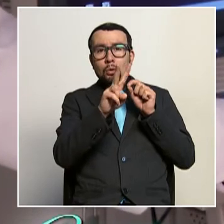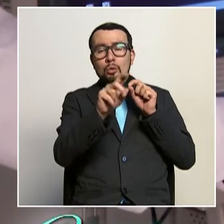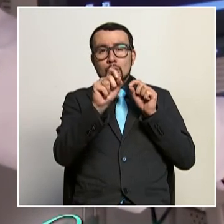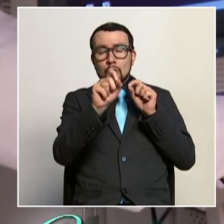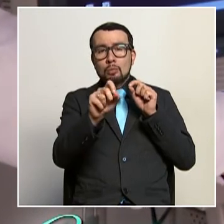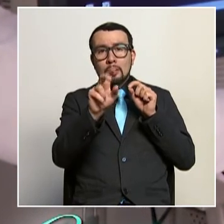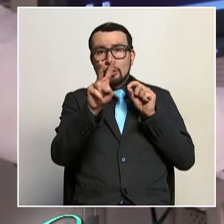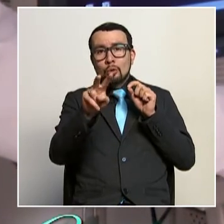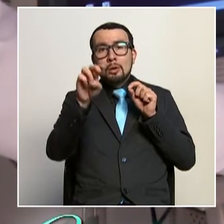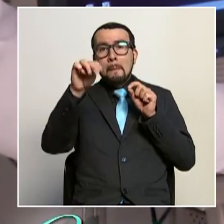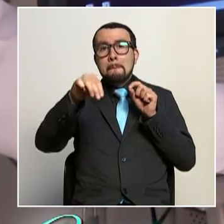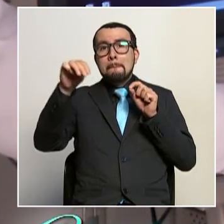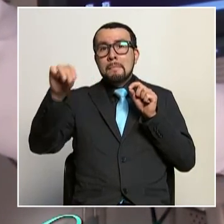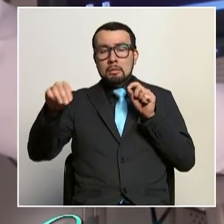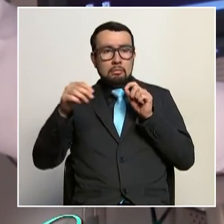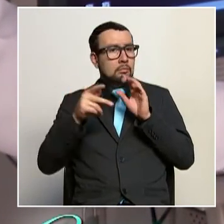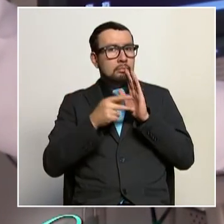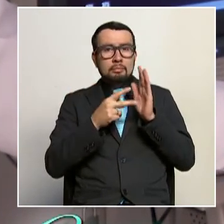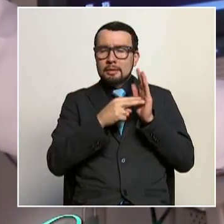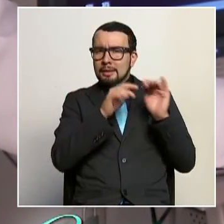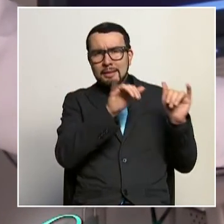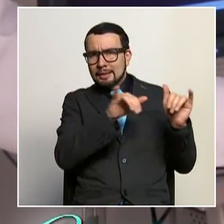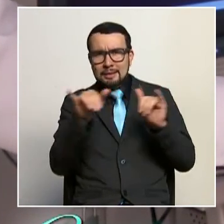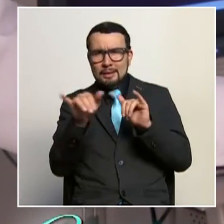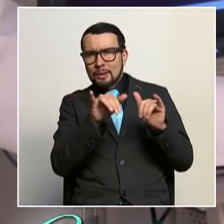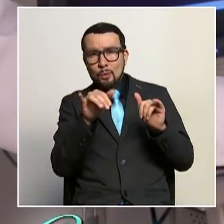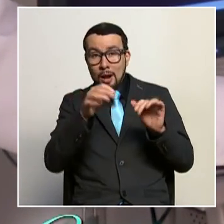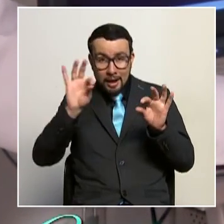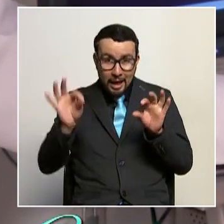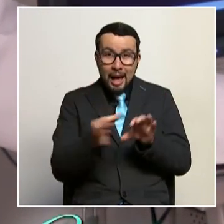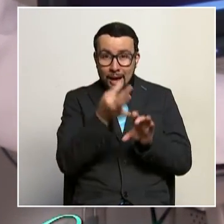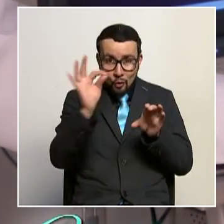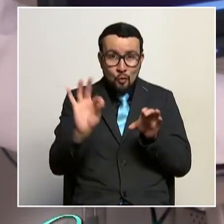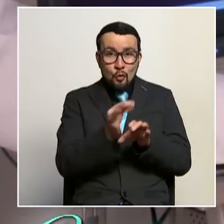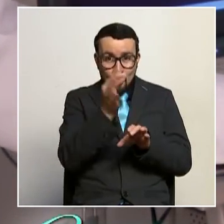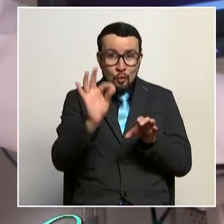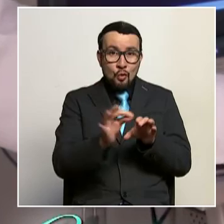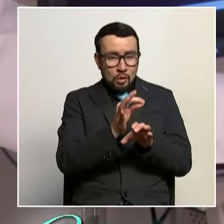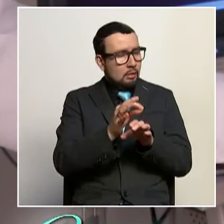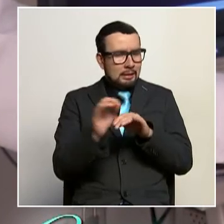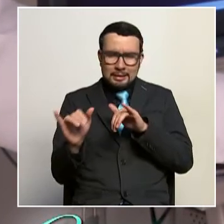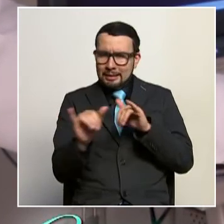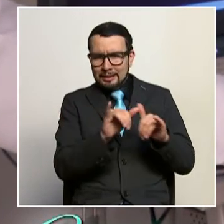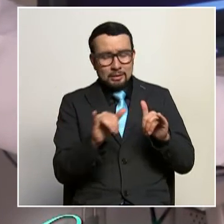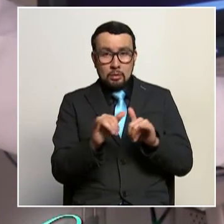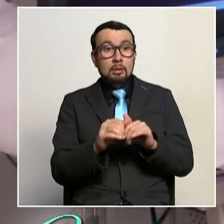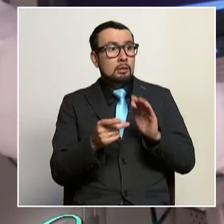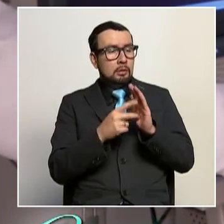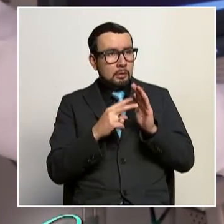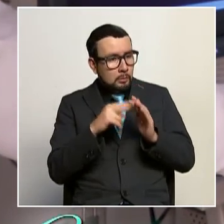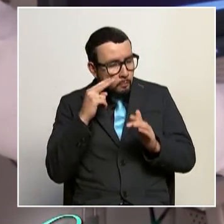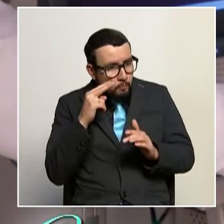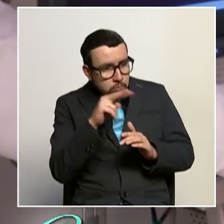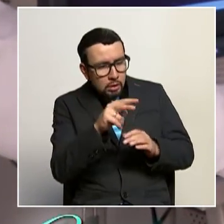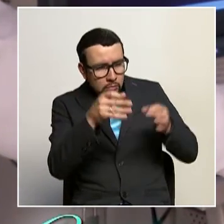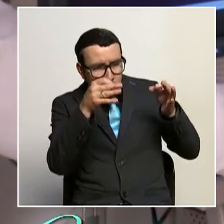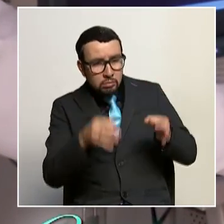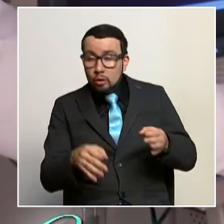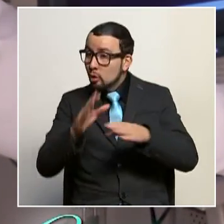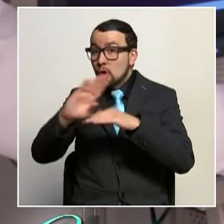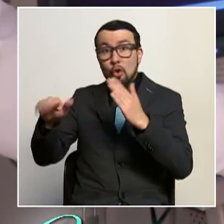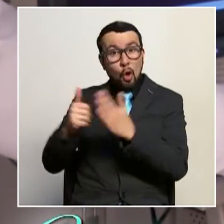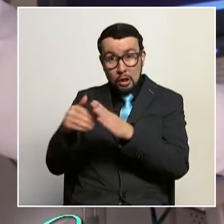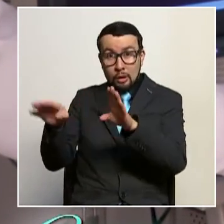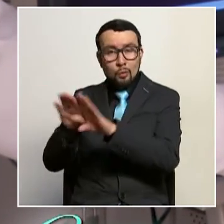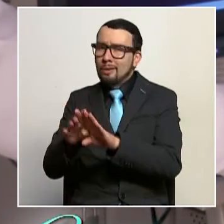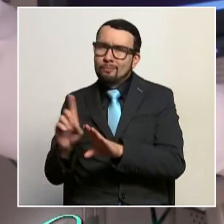2.2 milímetros, o sea que es el grosor prácticamente de un alfiler. Entonces son exámenes que tienen altísima resolución, no todos los equipos tienen la misma